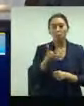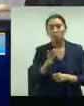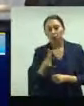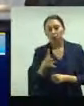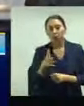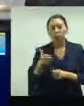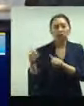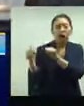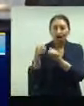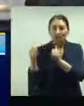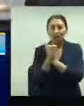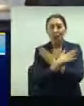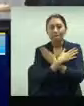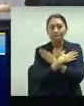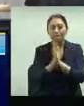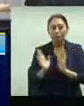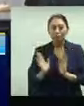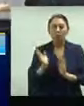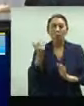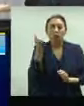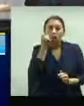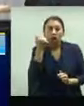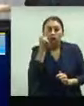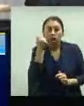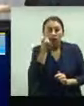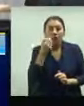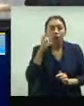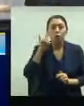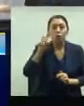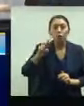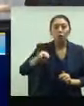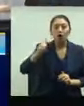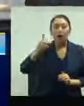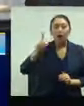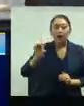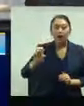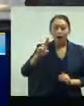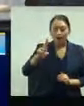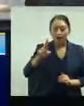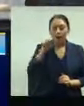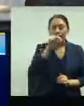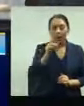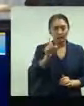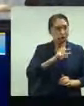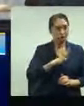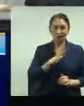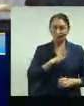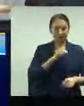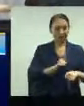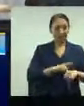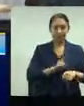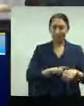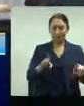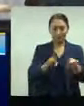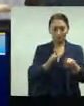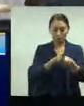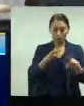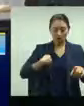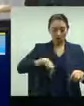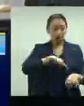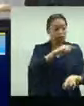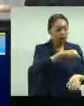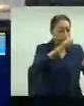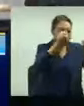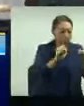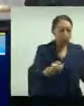por mayo, y los enfermos de UNAERC, presidente, les recuerdo, ellos no tienen el tiempo que tenemos nosotros, ellos se mueren